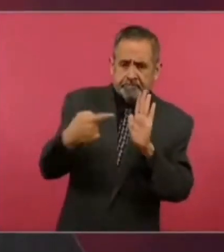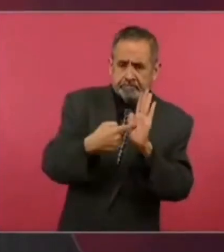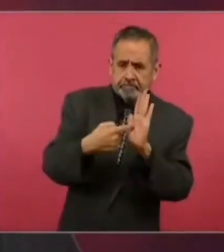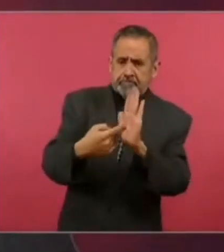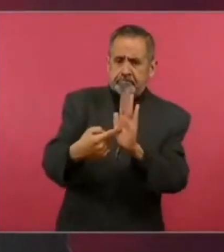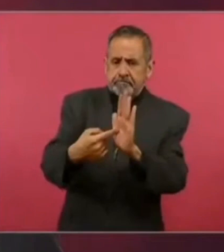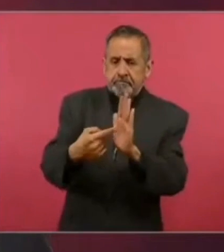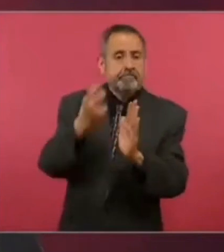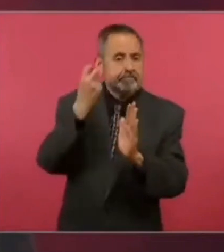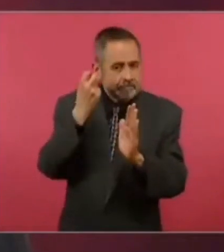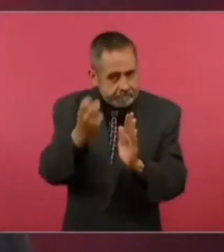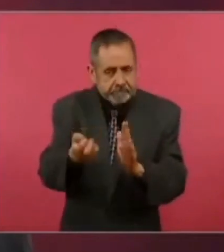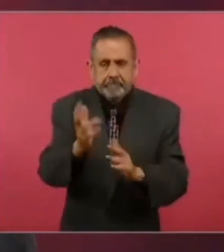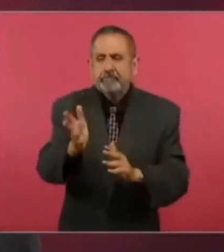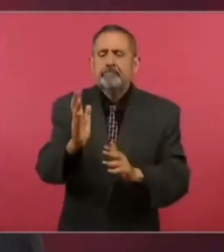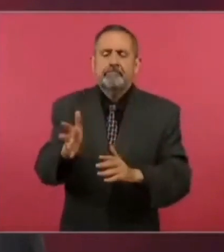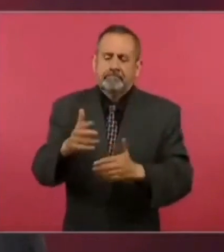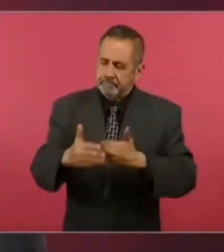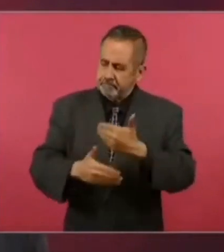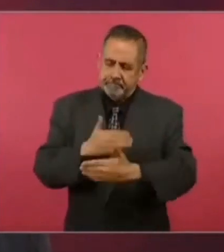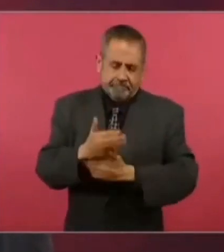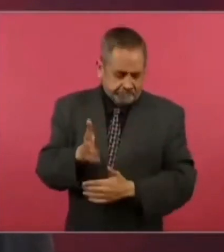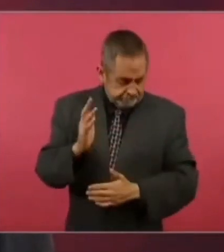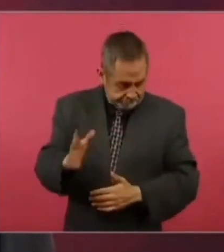que eso es lo que hemos logrado.